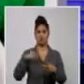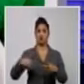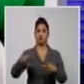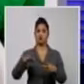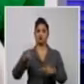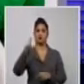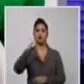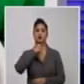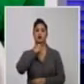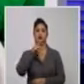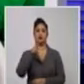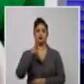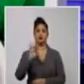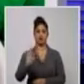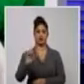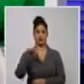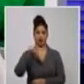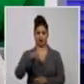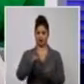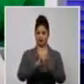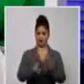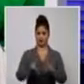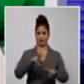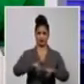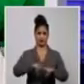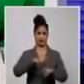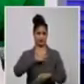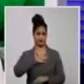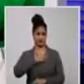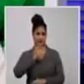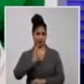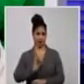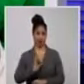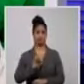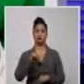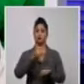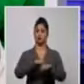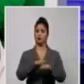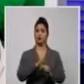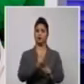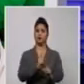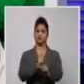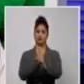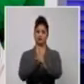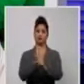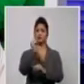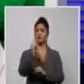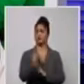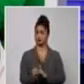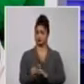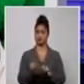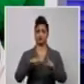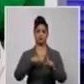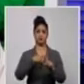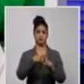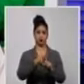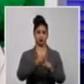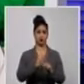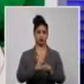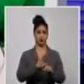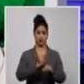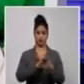la provincia de La Habana, contacto de un caso confirmado ya previamente,